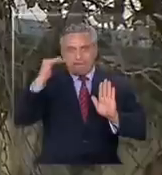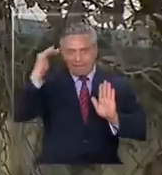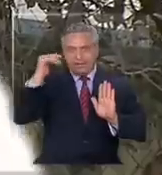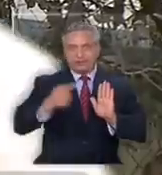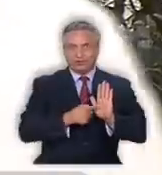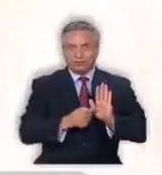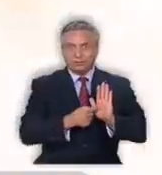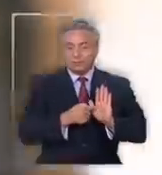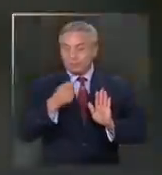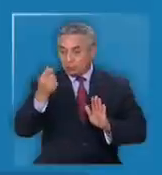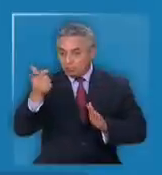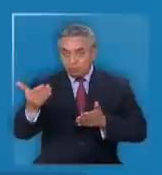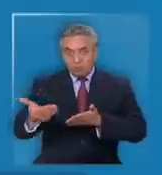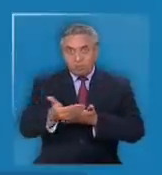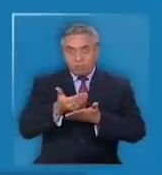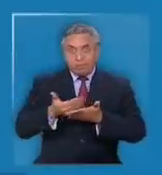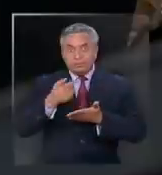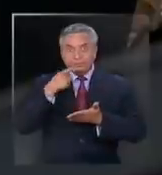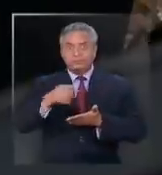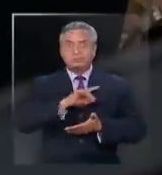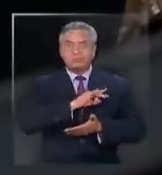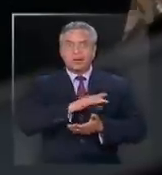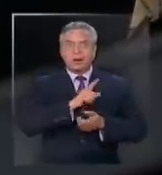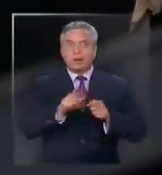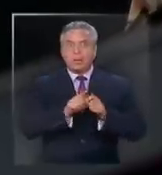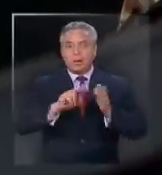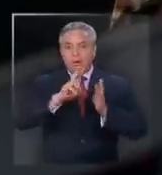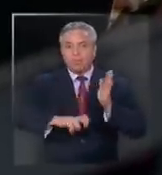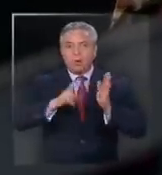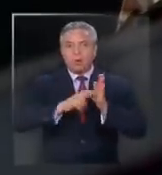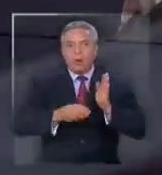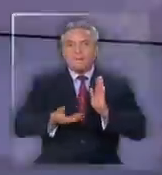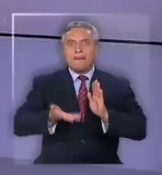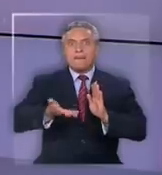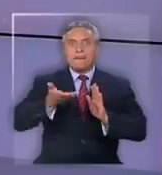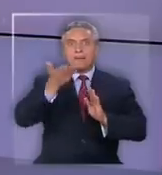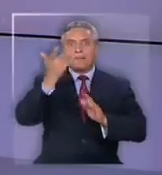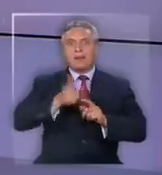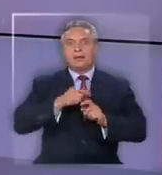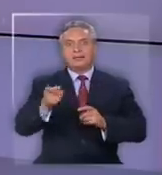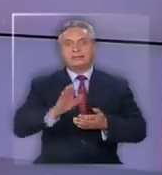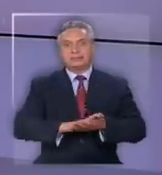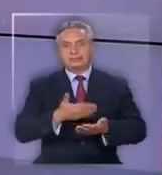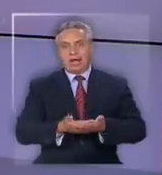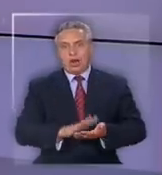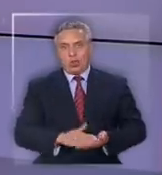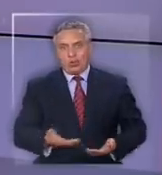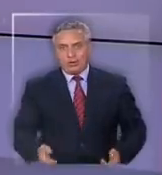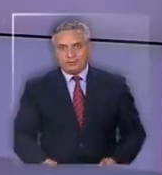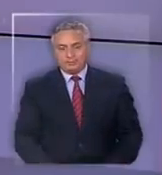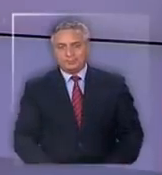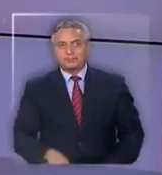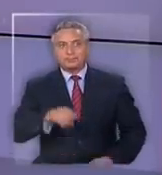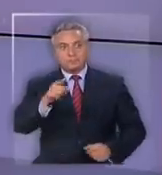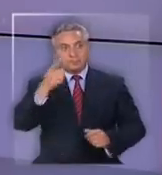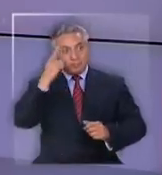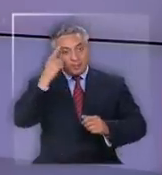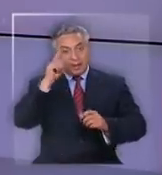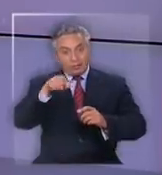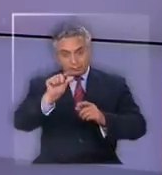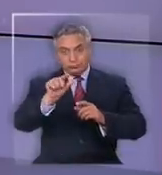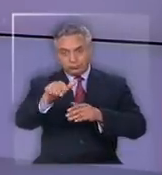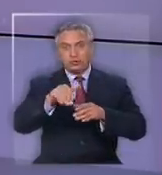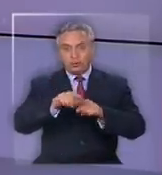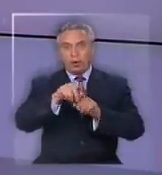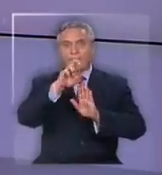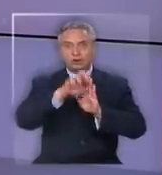ingresos para que los chilenos no sigan pagando de más por su salud. Y aparentemente se va a aprobar la idea de legislar en el proyecto